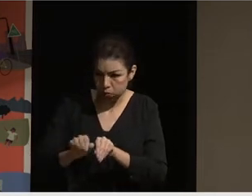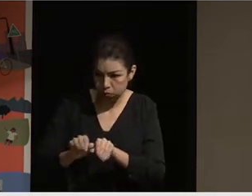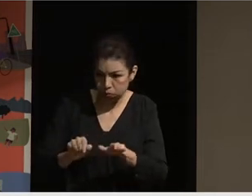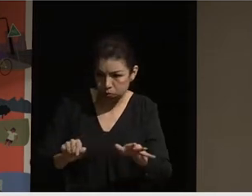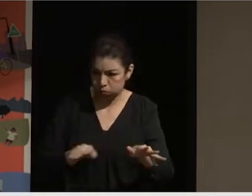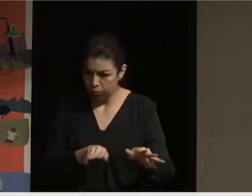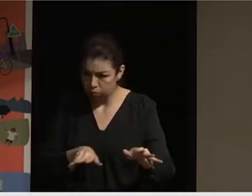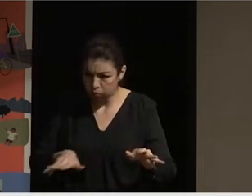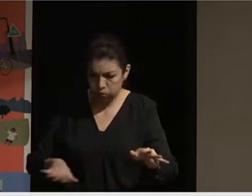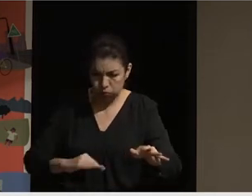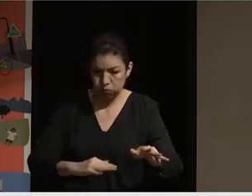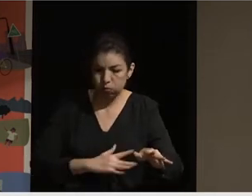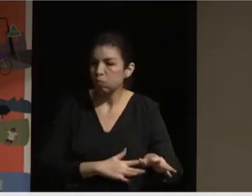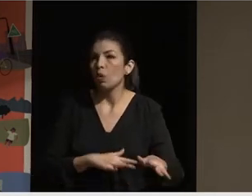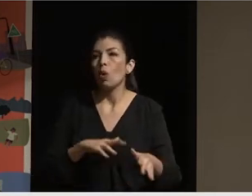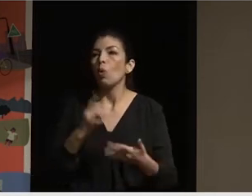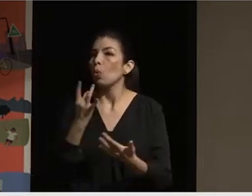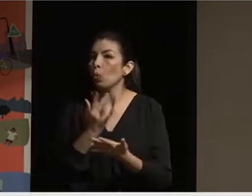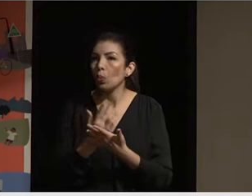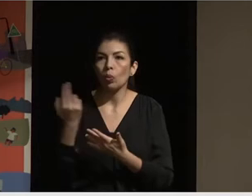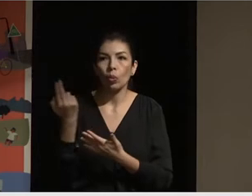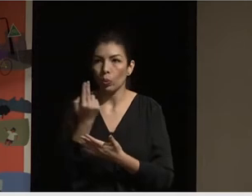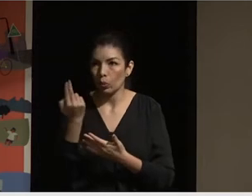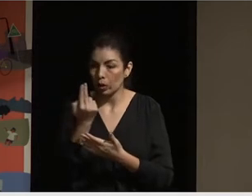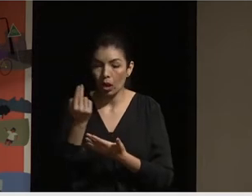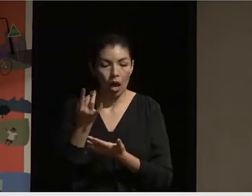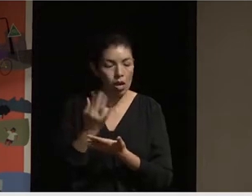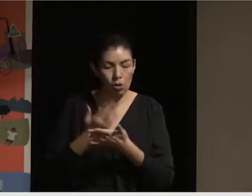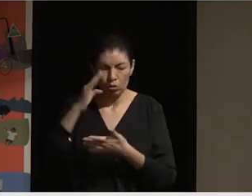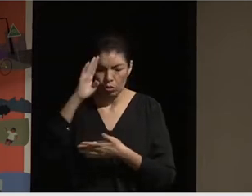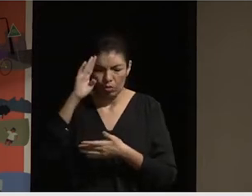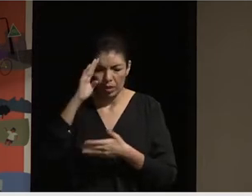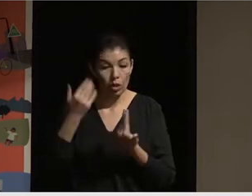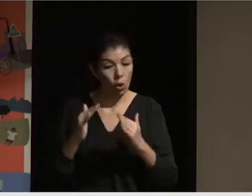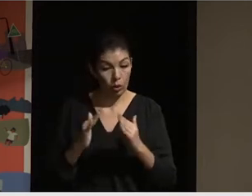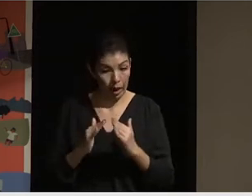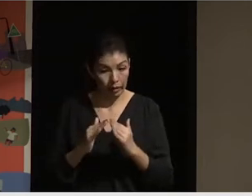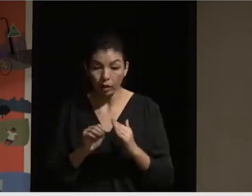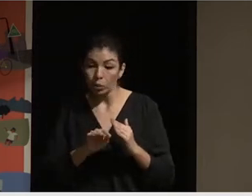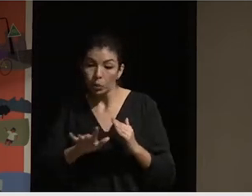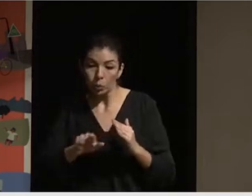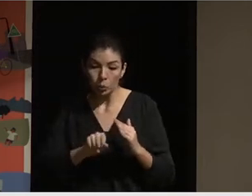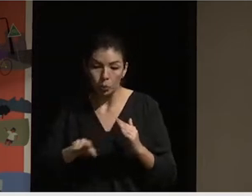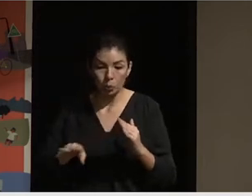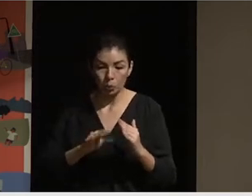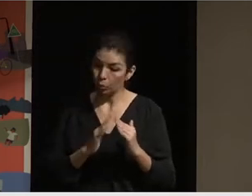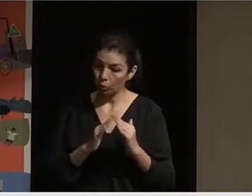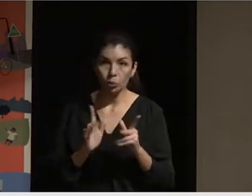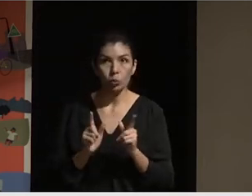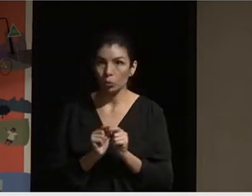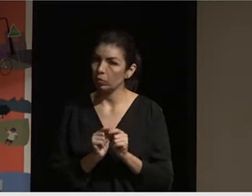¿no? También desde mi punto de vista hay una gentrificación comercial, hay una gentrificación en el espacio público a partir de la privatización del